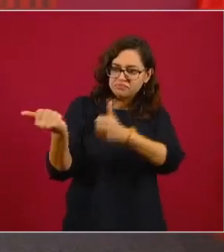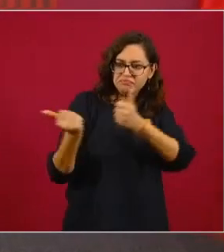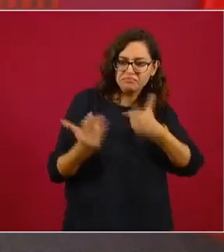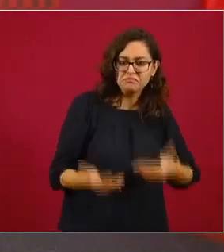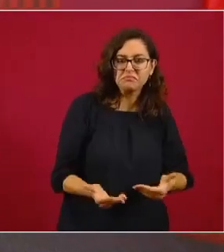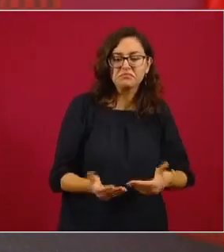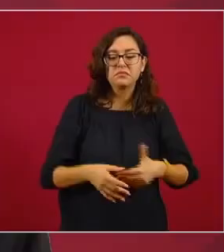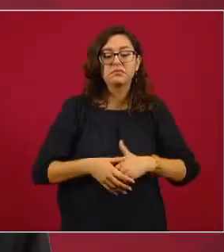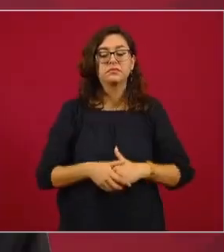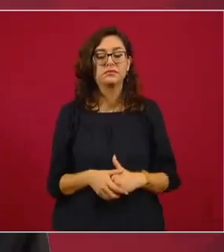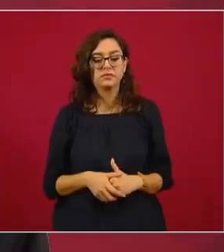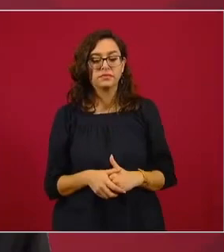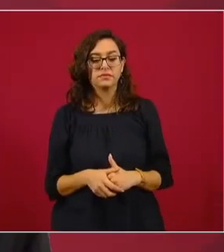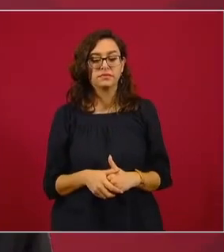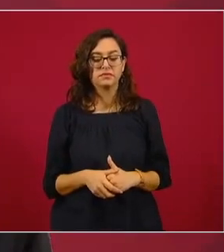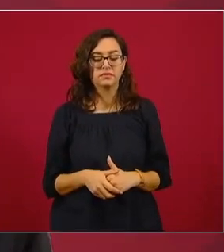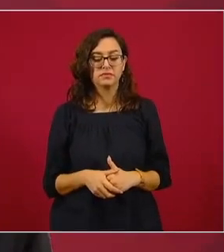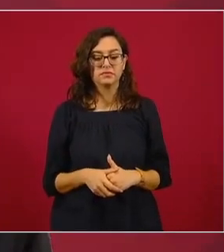Hemos destinado